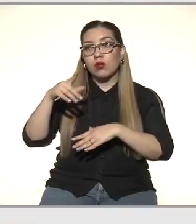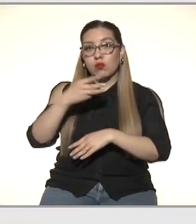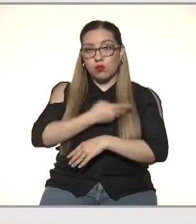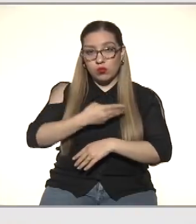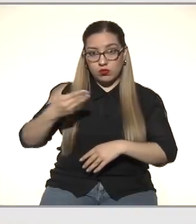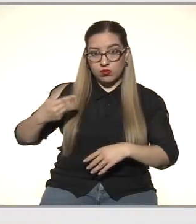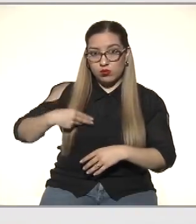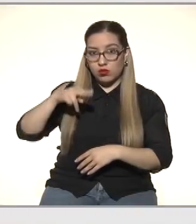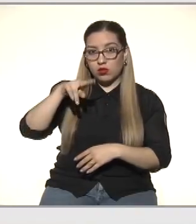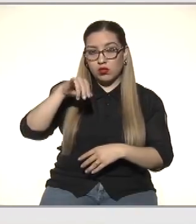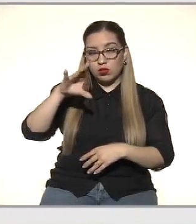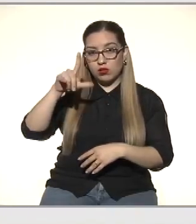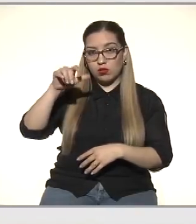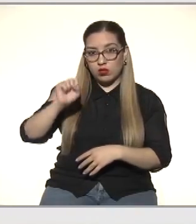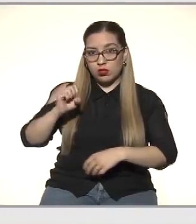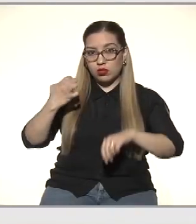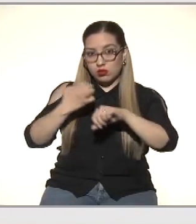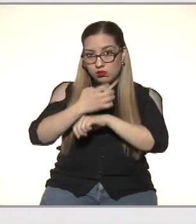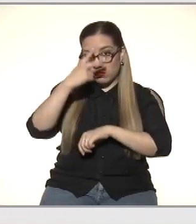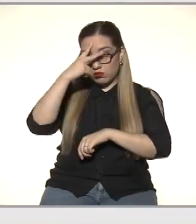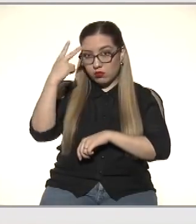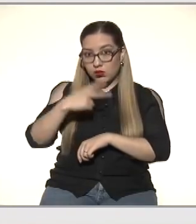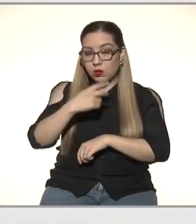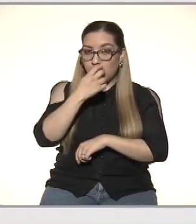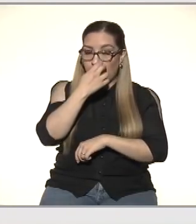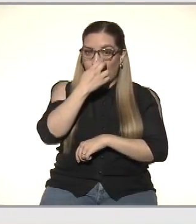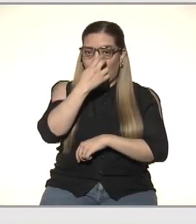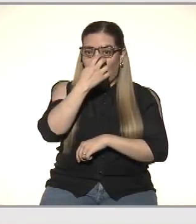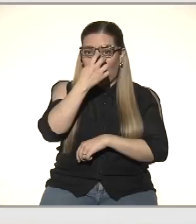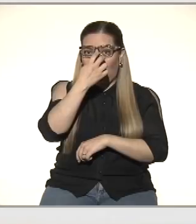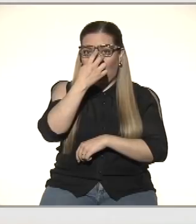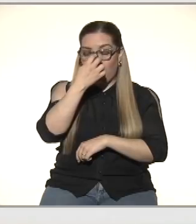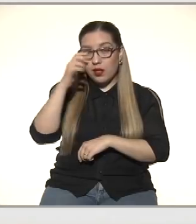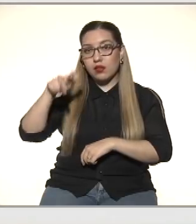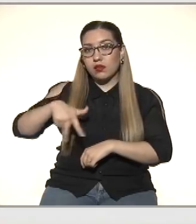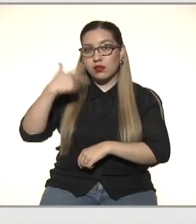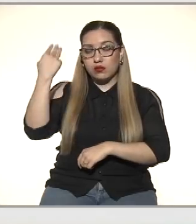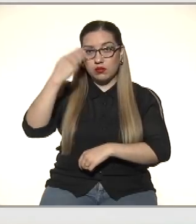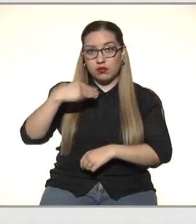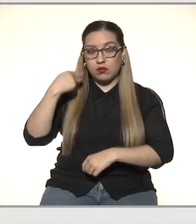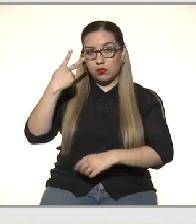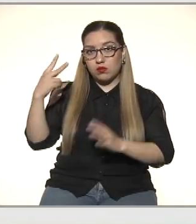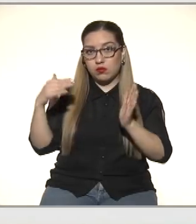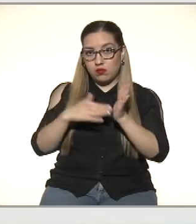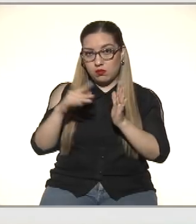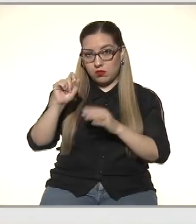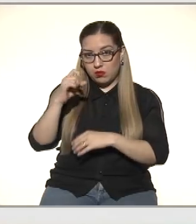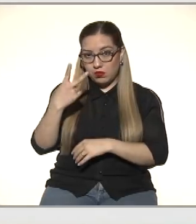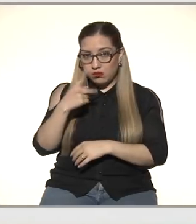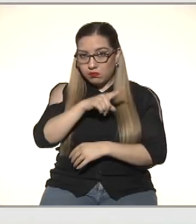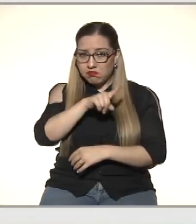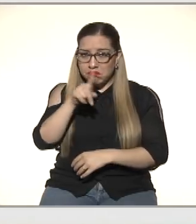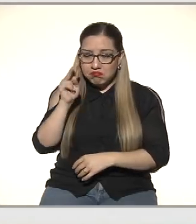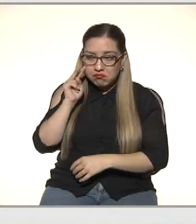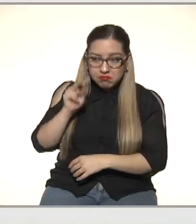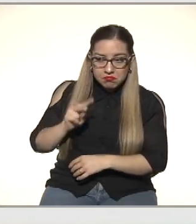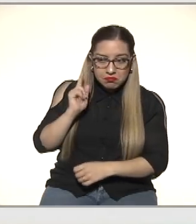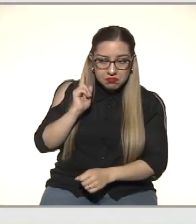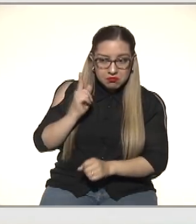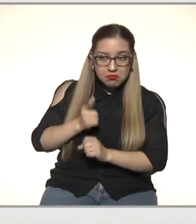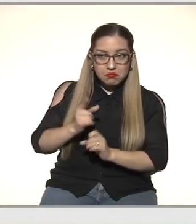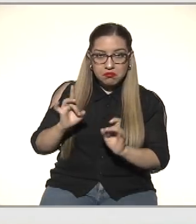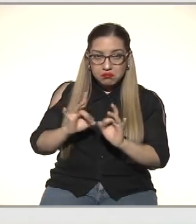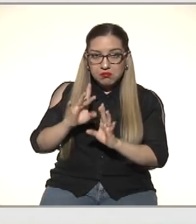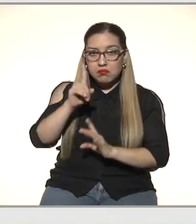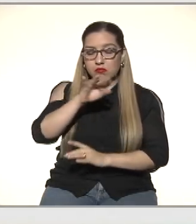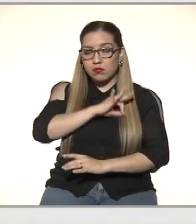de Nicolás Romero, en el Estado de México, el 13 de marzo de 2022. Si tiene información sobre el paradero de Osvaldo Galván